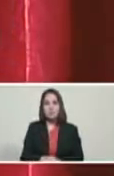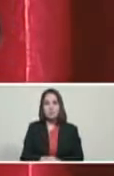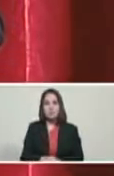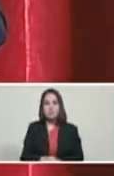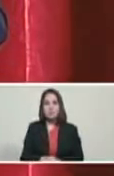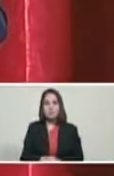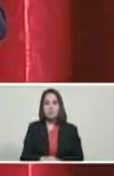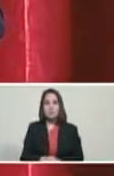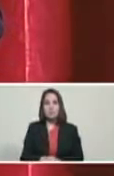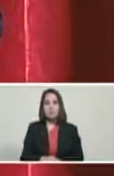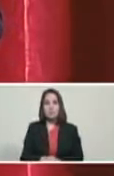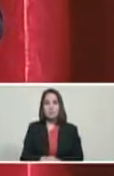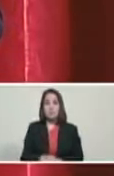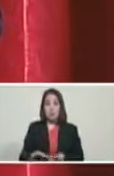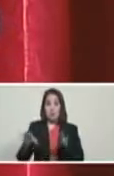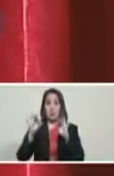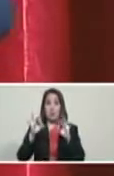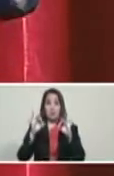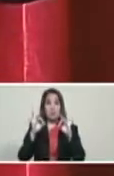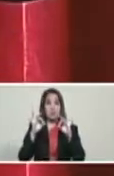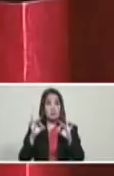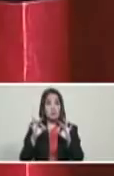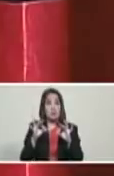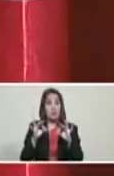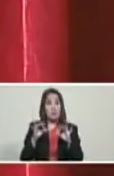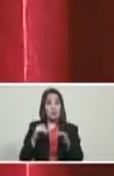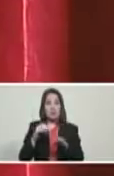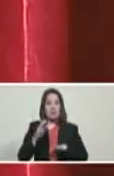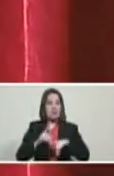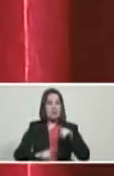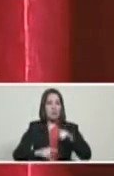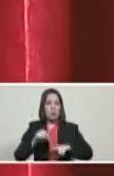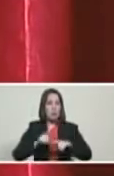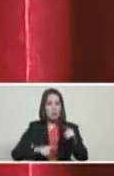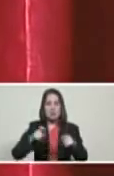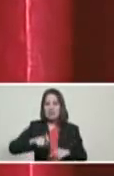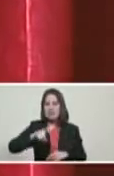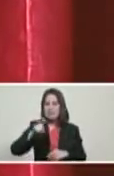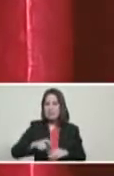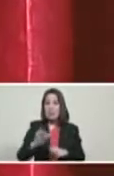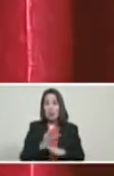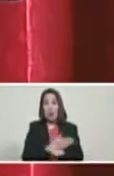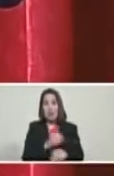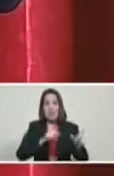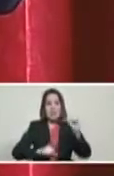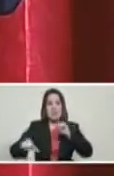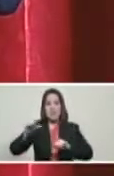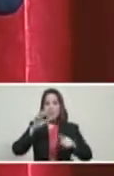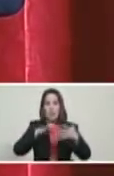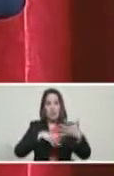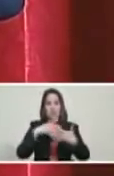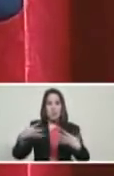Para especializarse en lo que necesitamos y necesitábamos. Química,